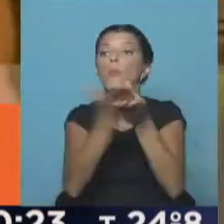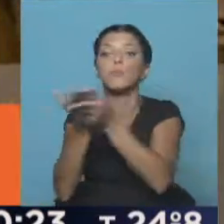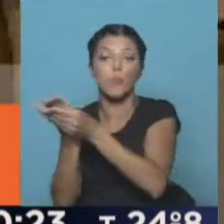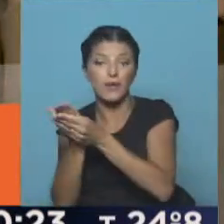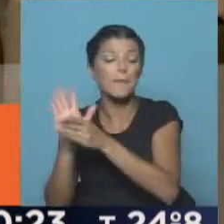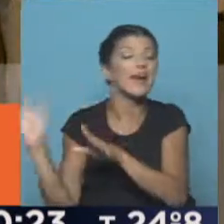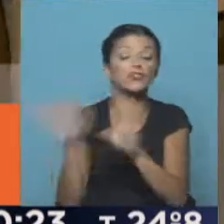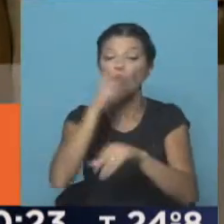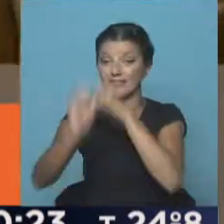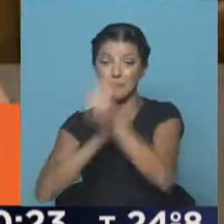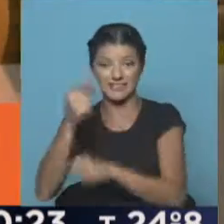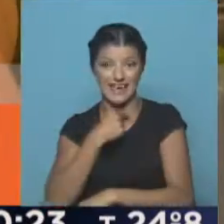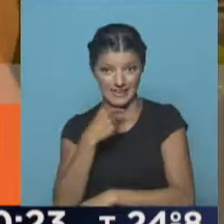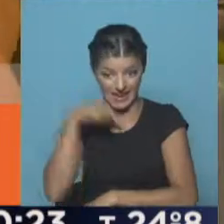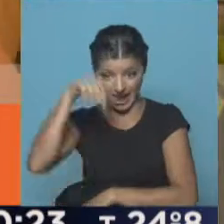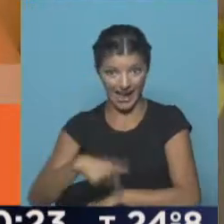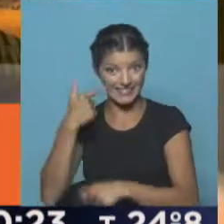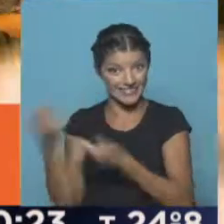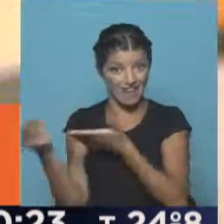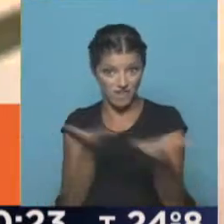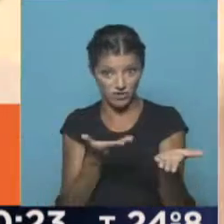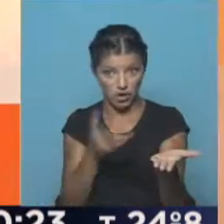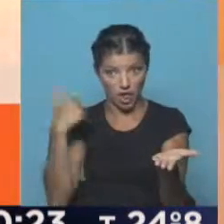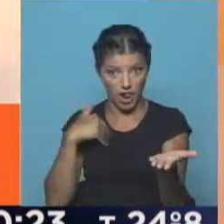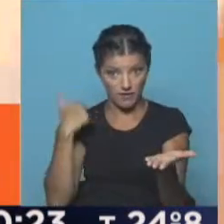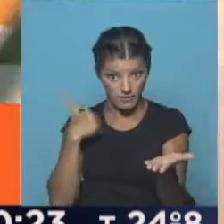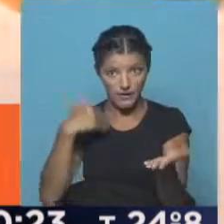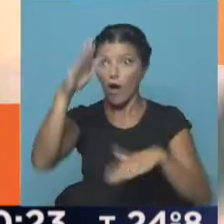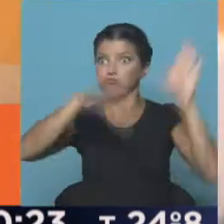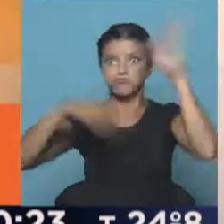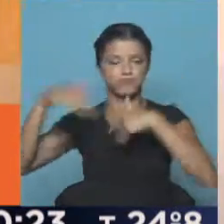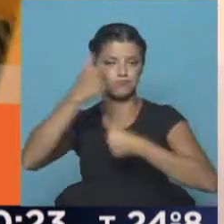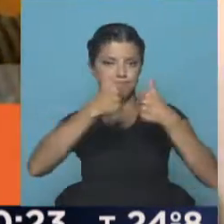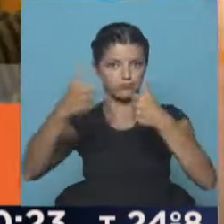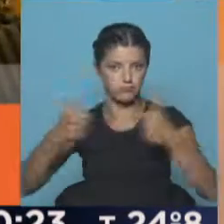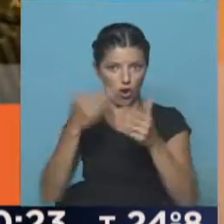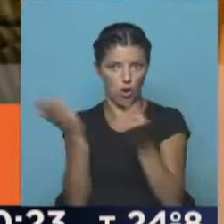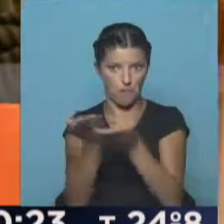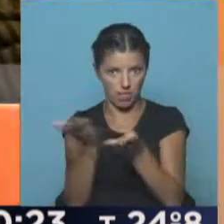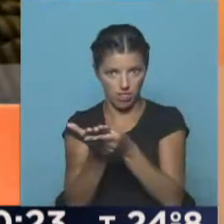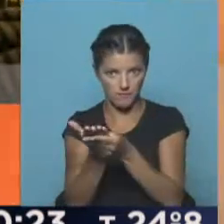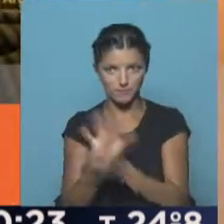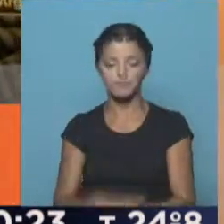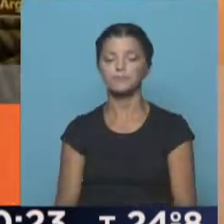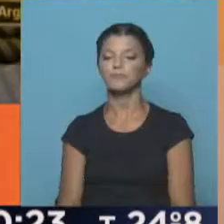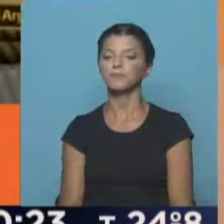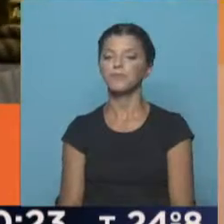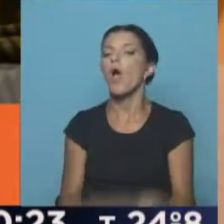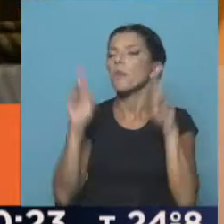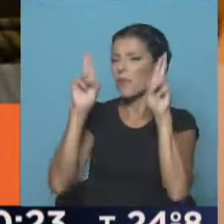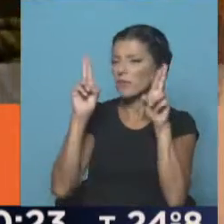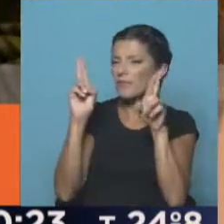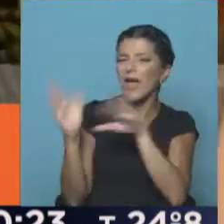aéreas que quisiesen operar en la República Argentina. Y por suerte, la verdad que como nos pasó también con la energía